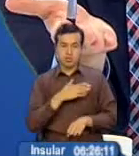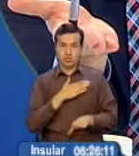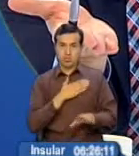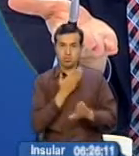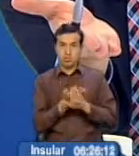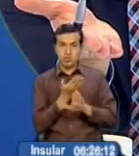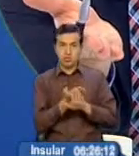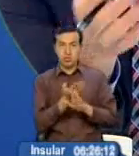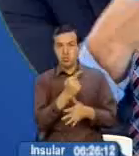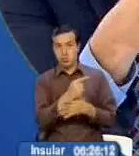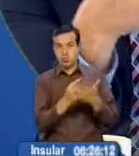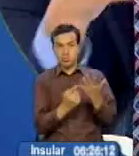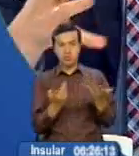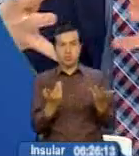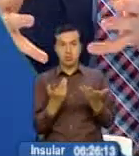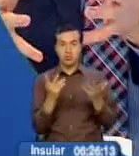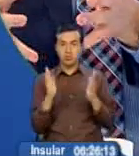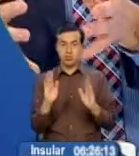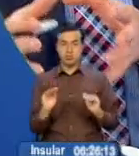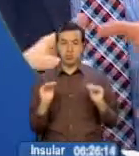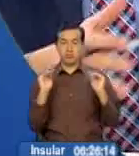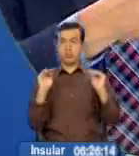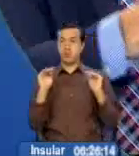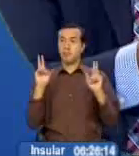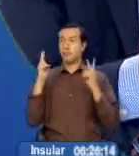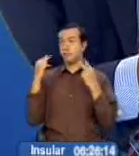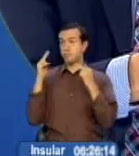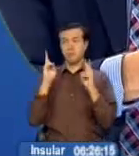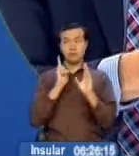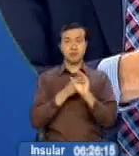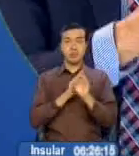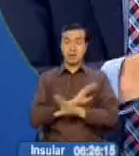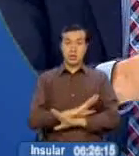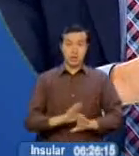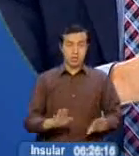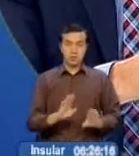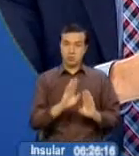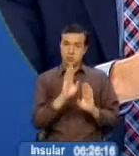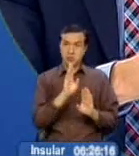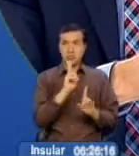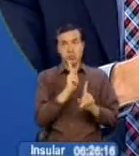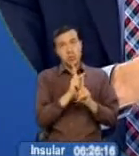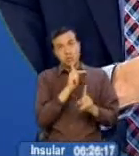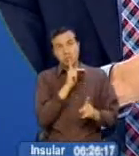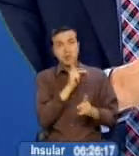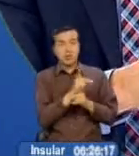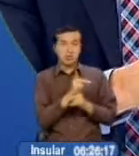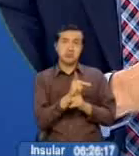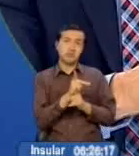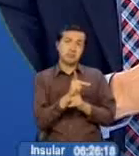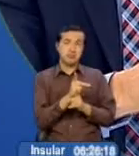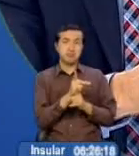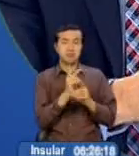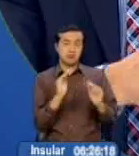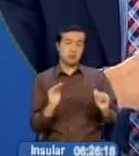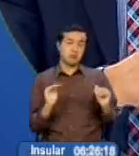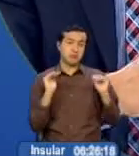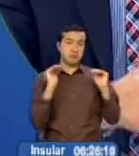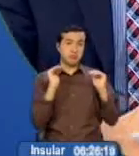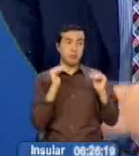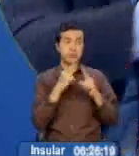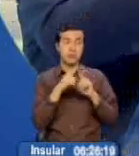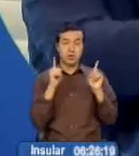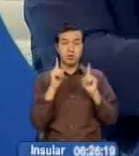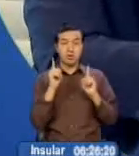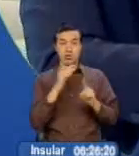tengo. Es decir, no me visibilizo solo por participar, que es un elemento de la visibilización importante, por cierto. Me